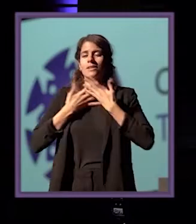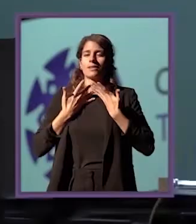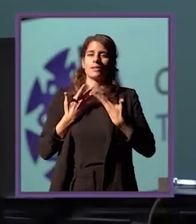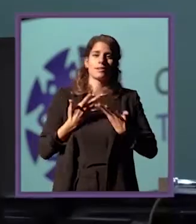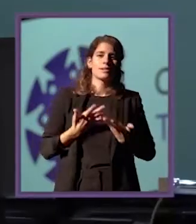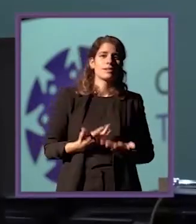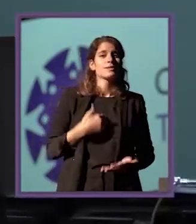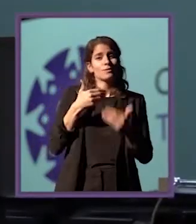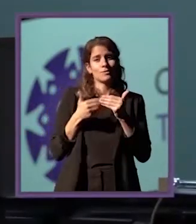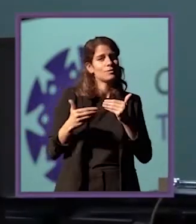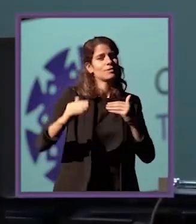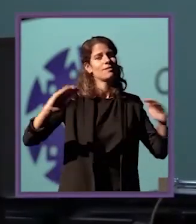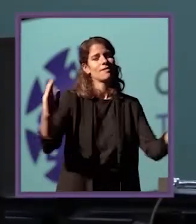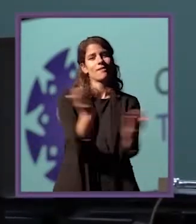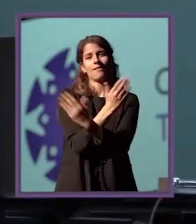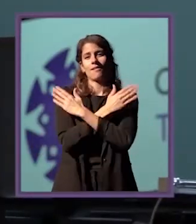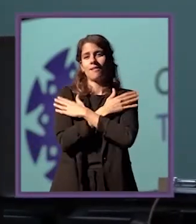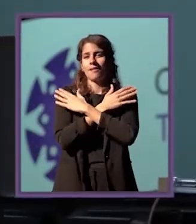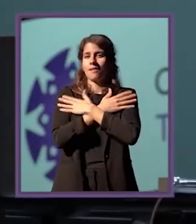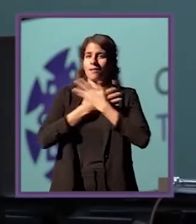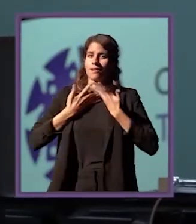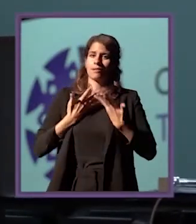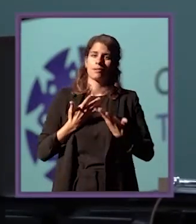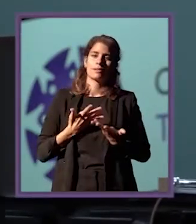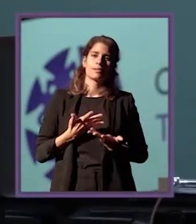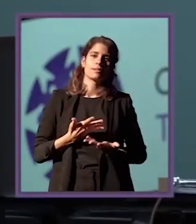yo seré el abrazo que te alivia,